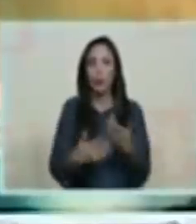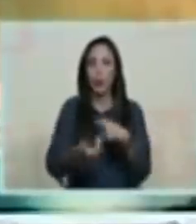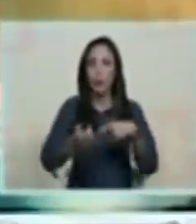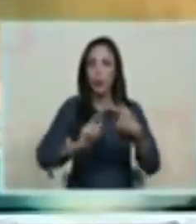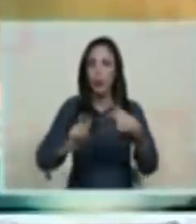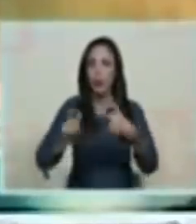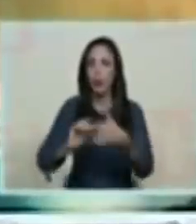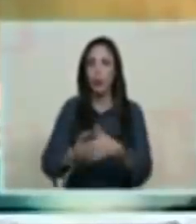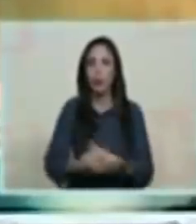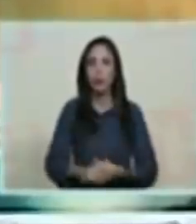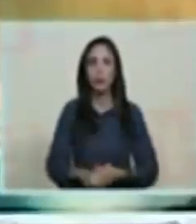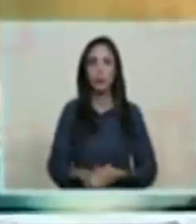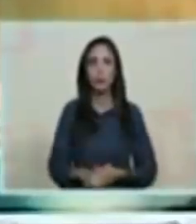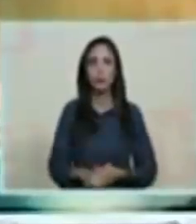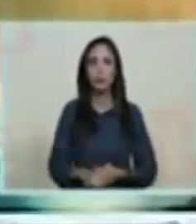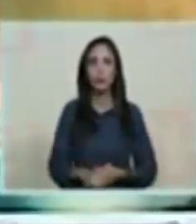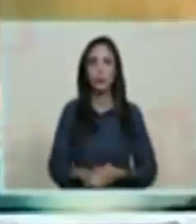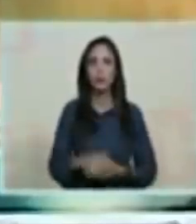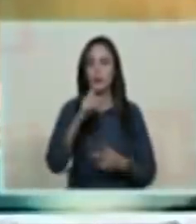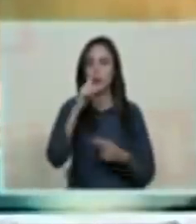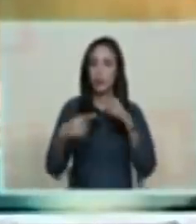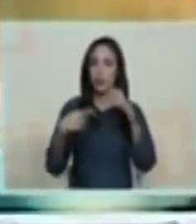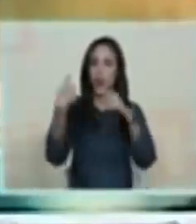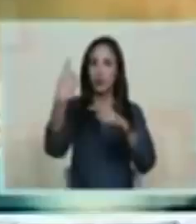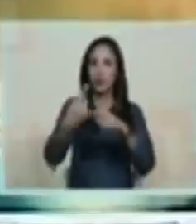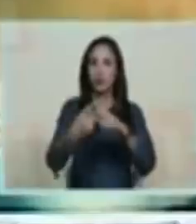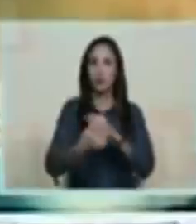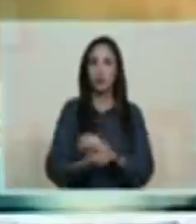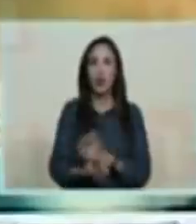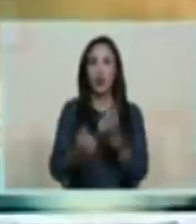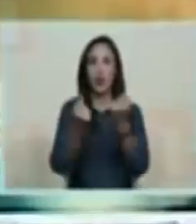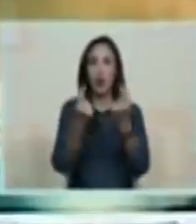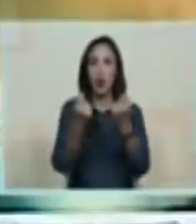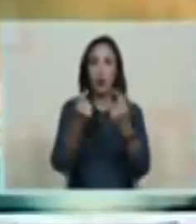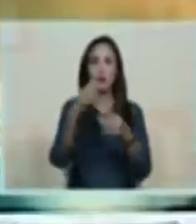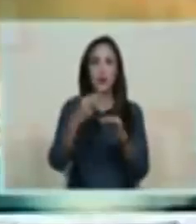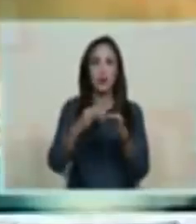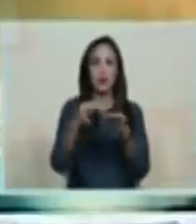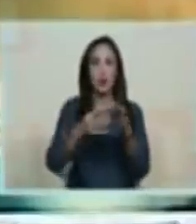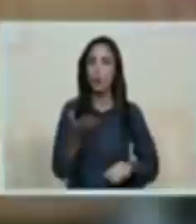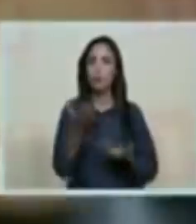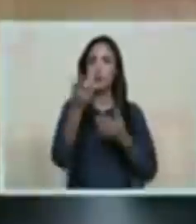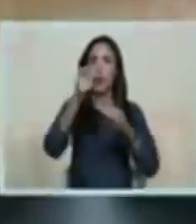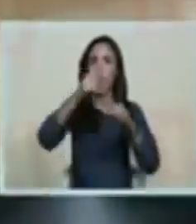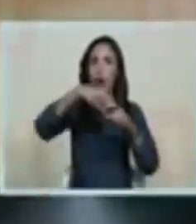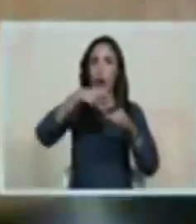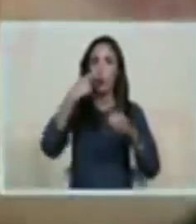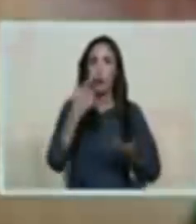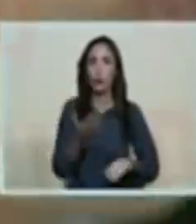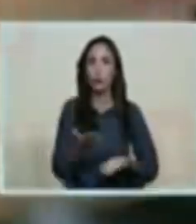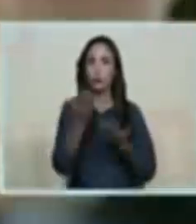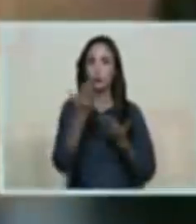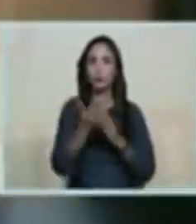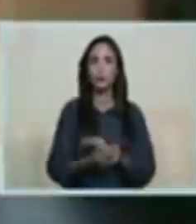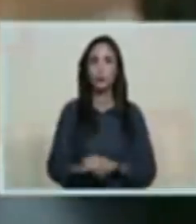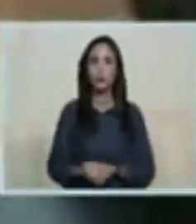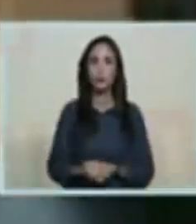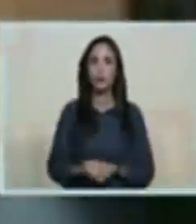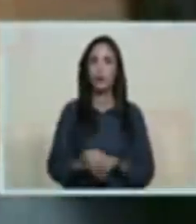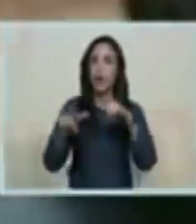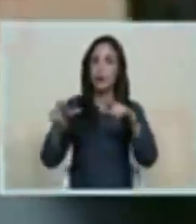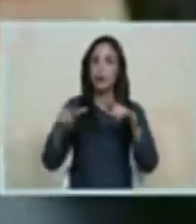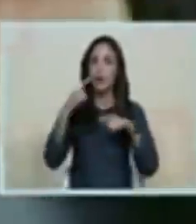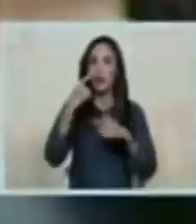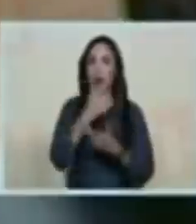dólar, quienes lo reciben como pago lo conservarán por un tiempo y no buscarán gastarlo o cambiarlo a divisas cuanto antes. De esta forma, el